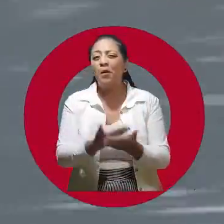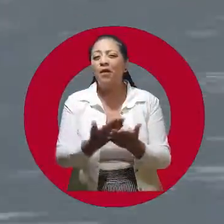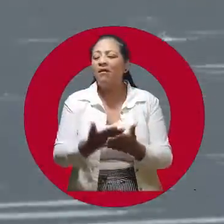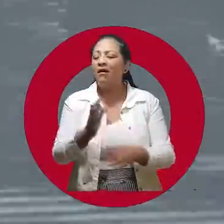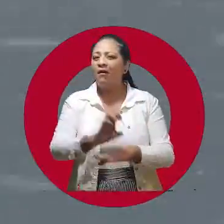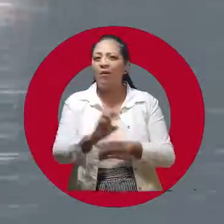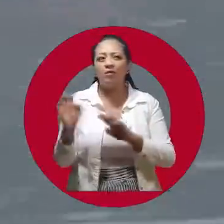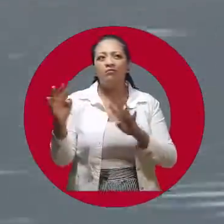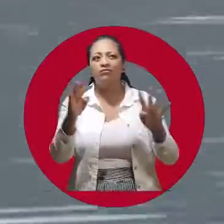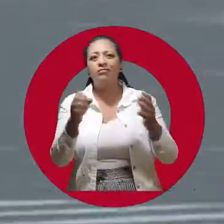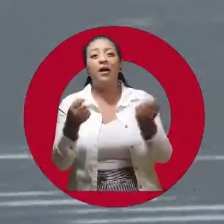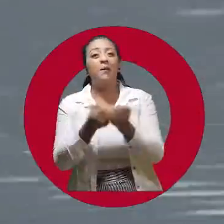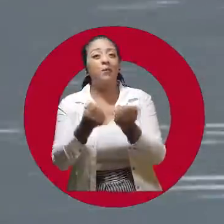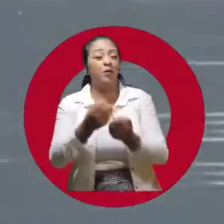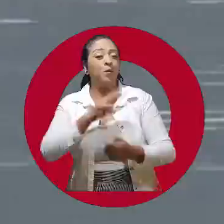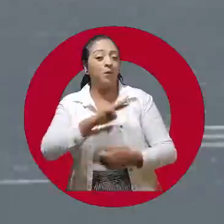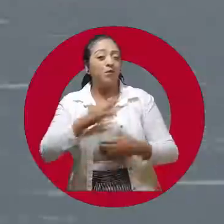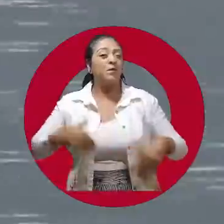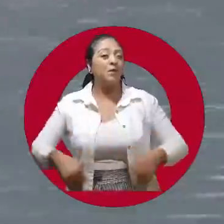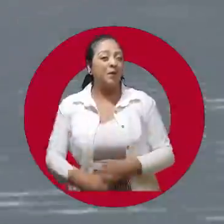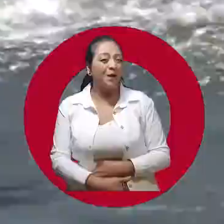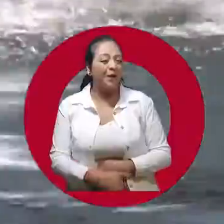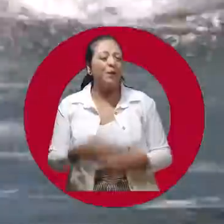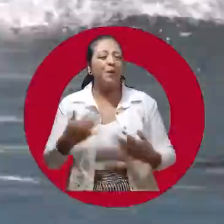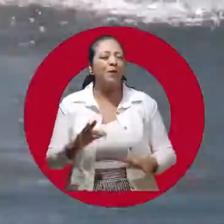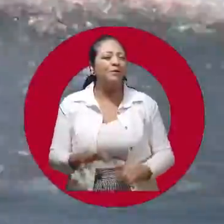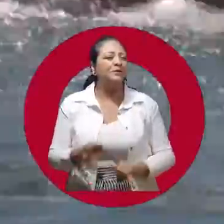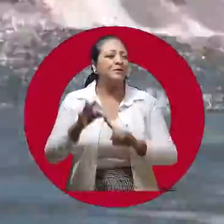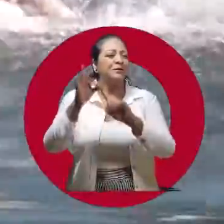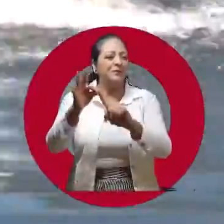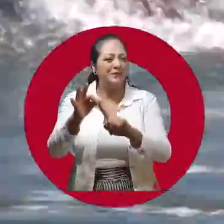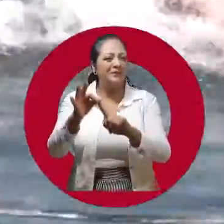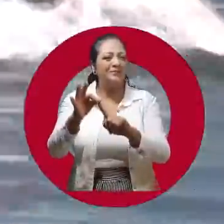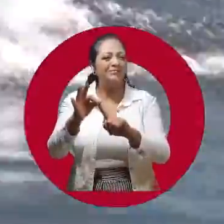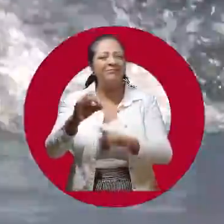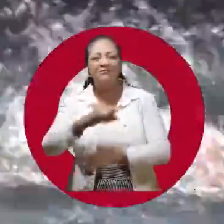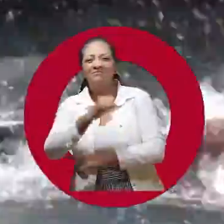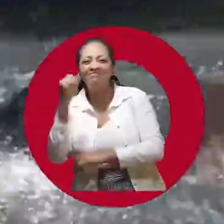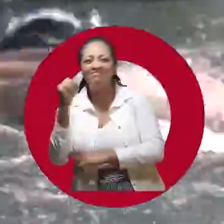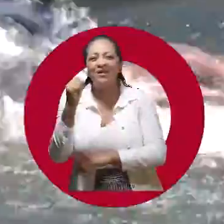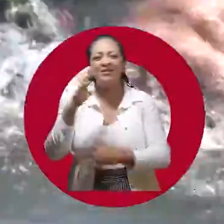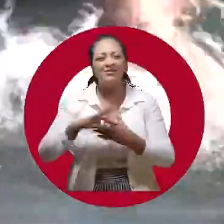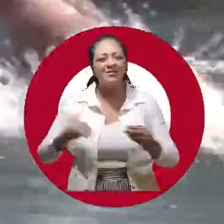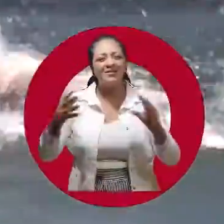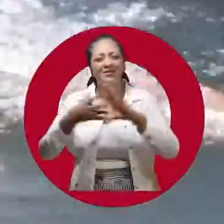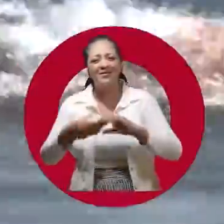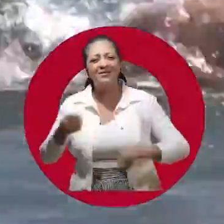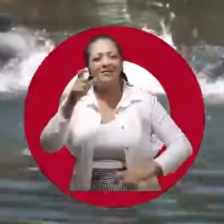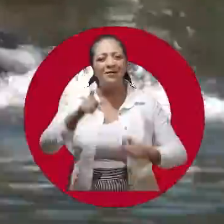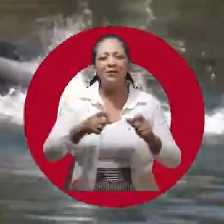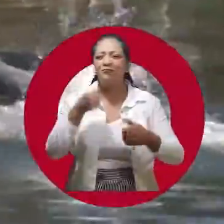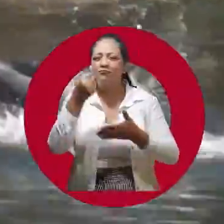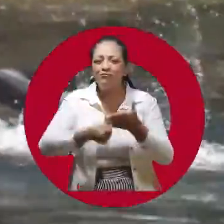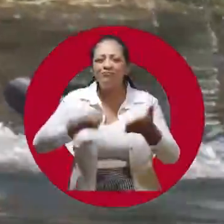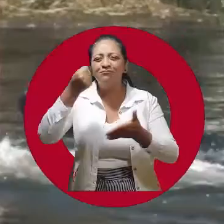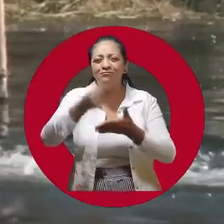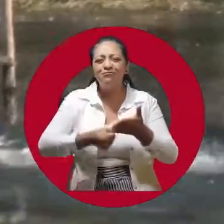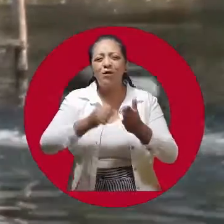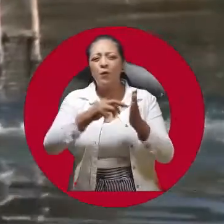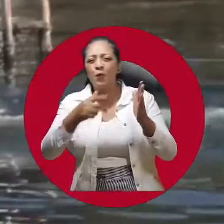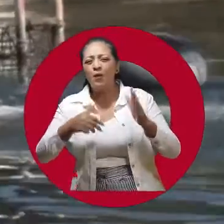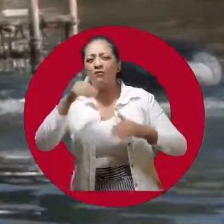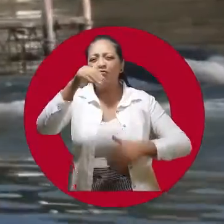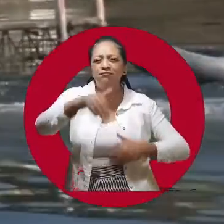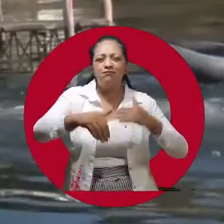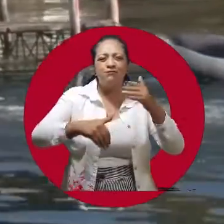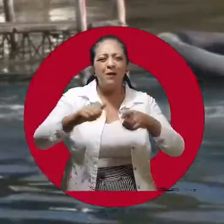Ecuador, con el apoyo municipal, escribirá una nueva página con los récords, las hazañas y las historias de superación de varios nadadores que se preparan